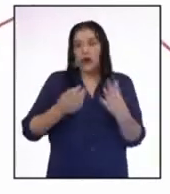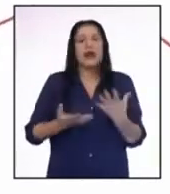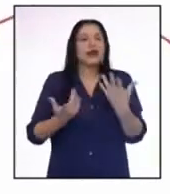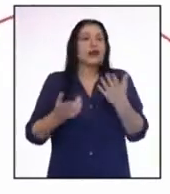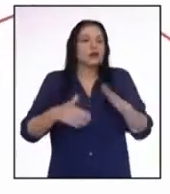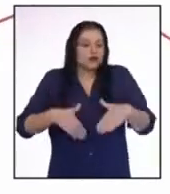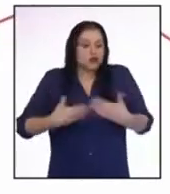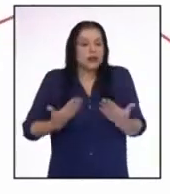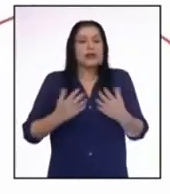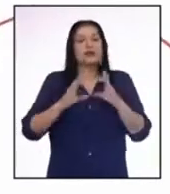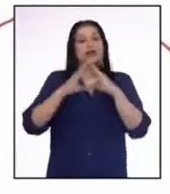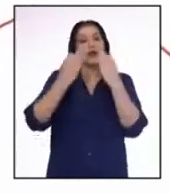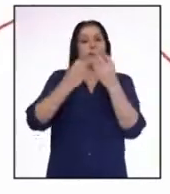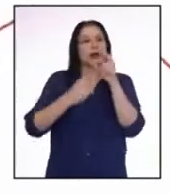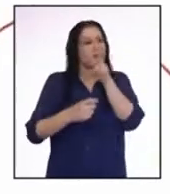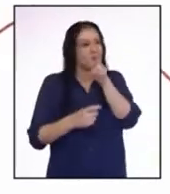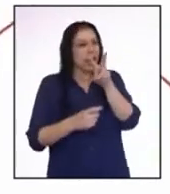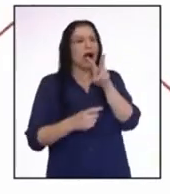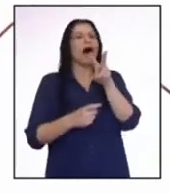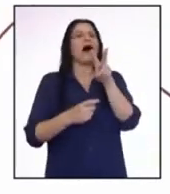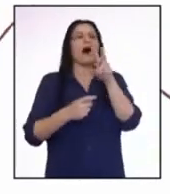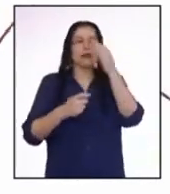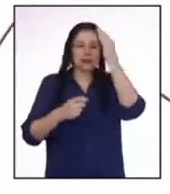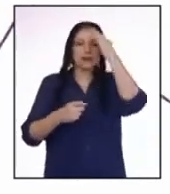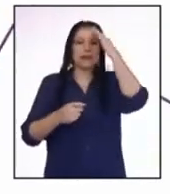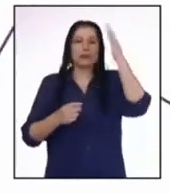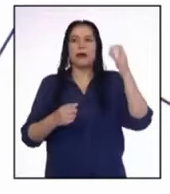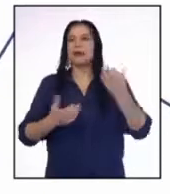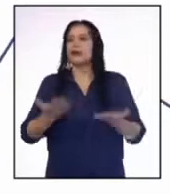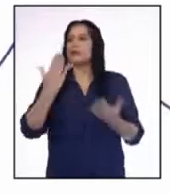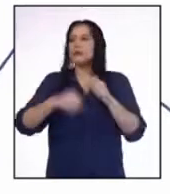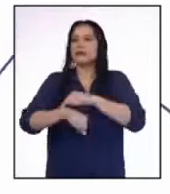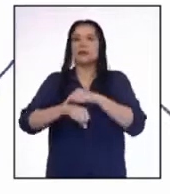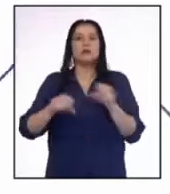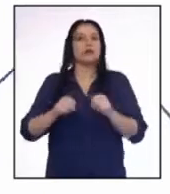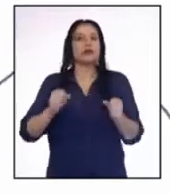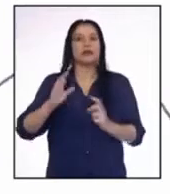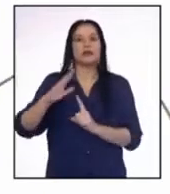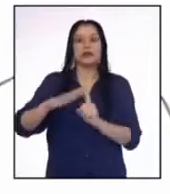forma que tu familia al verlos se oriente en caso de algún sismo.